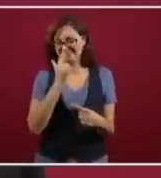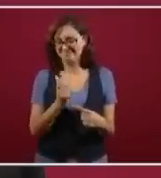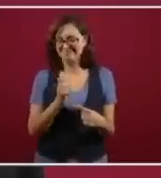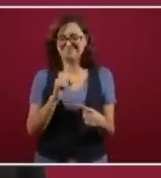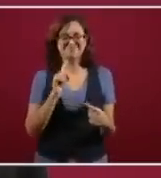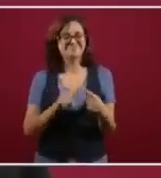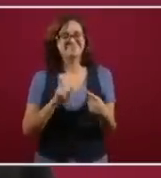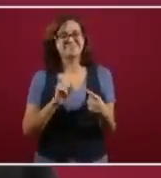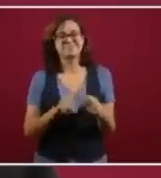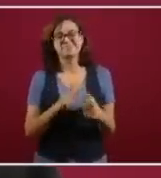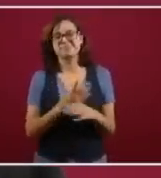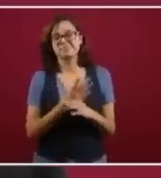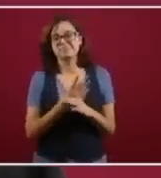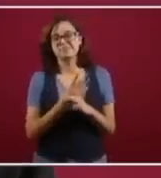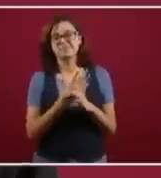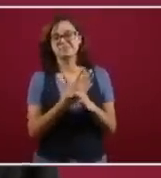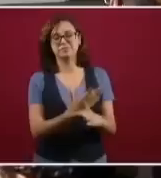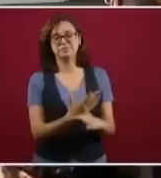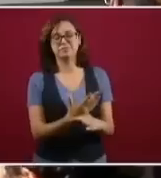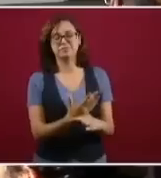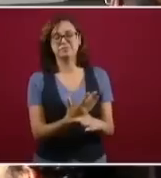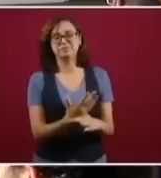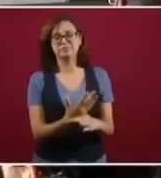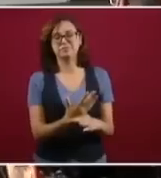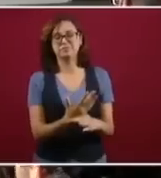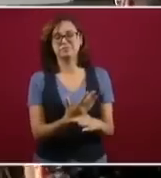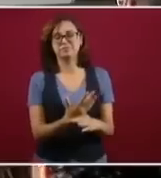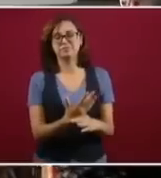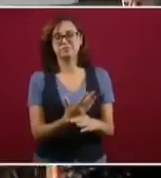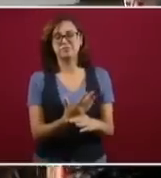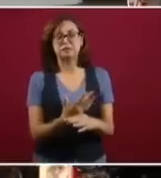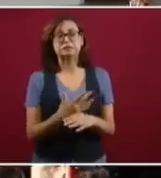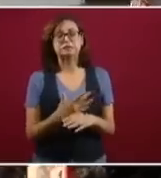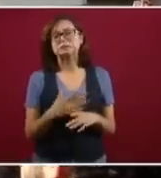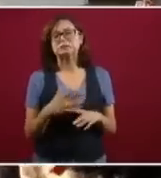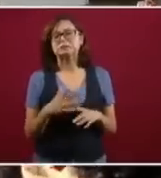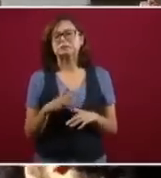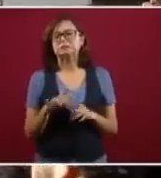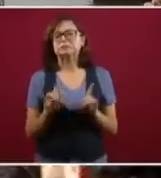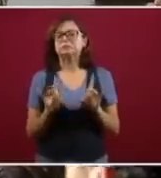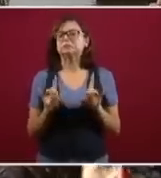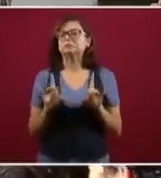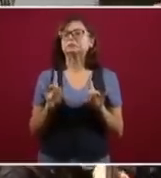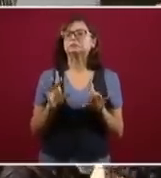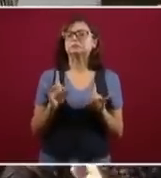Que dicen son cuestiones técnicas,